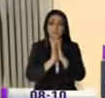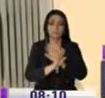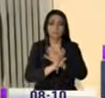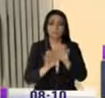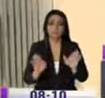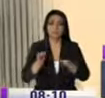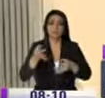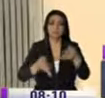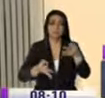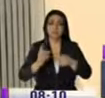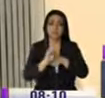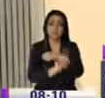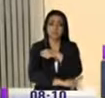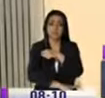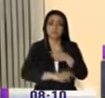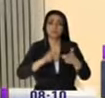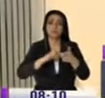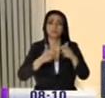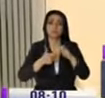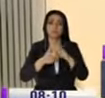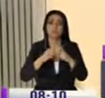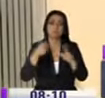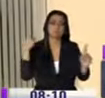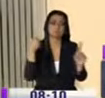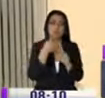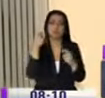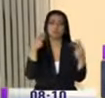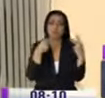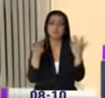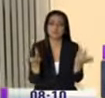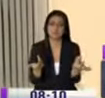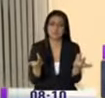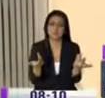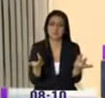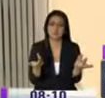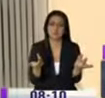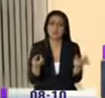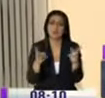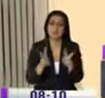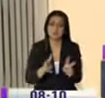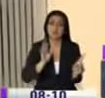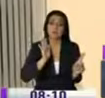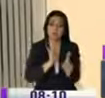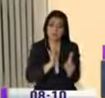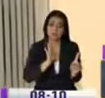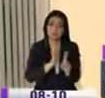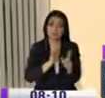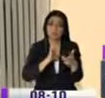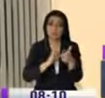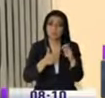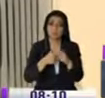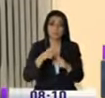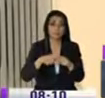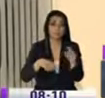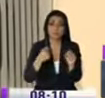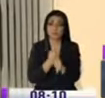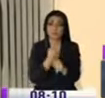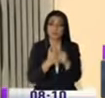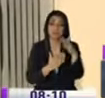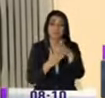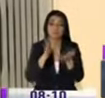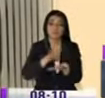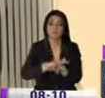es justicia. El problema es la agresión. Y es más, el problema también es las amenazas, porque no podemos trabajar en paz